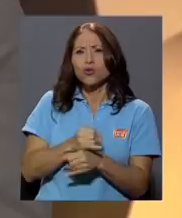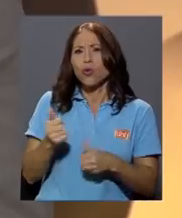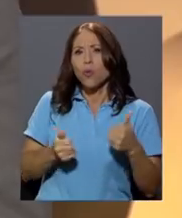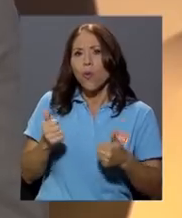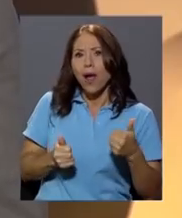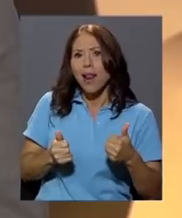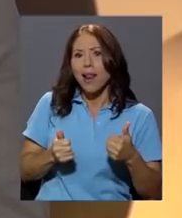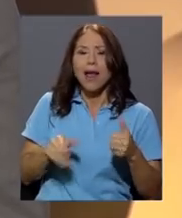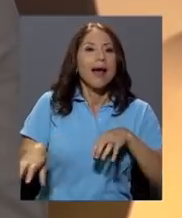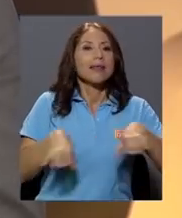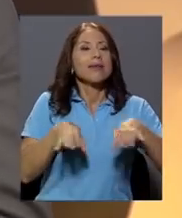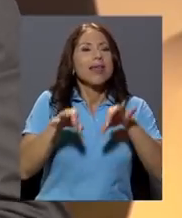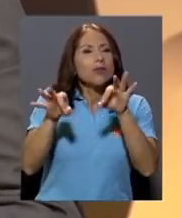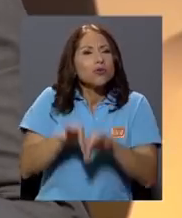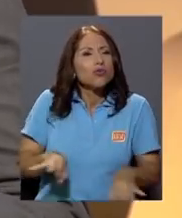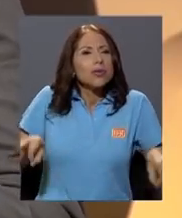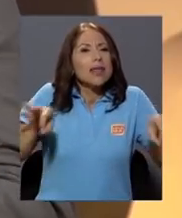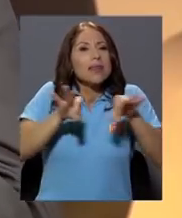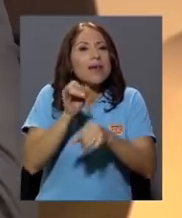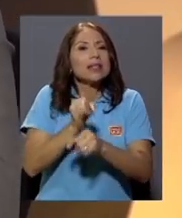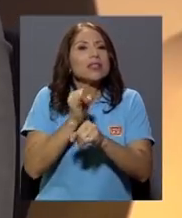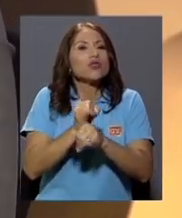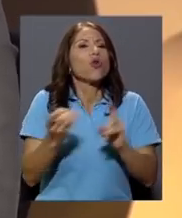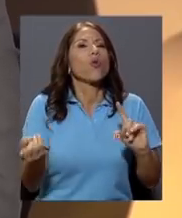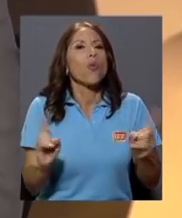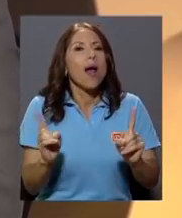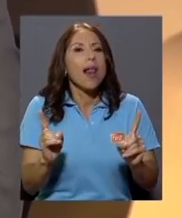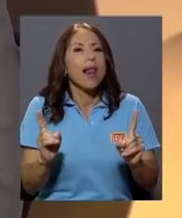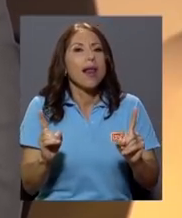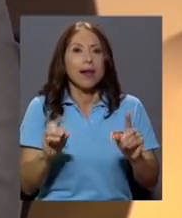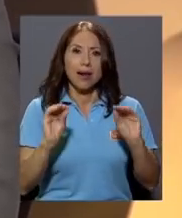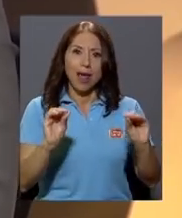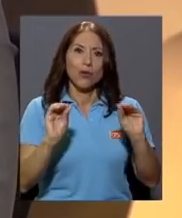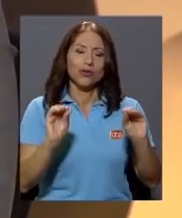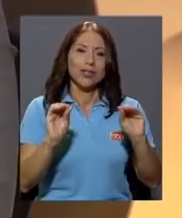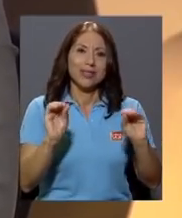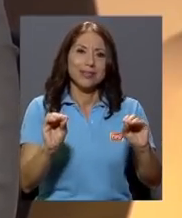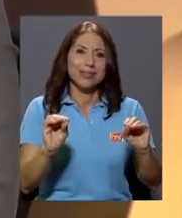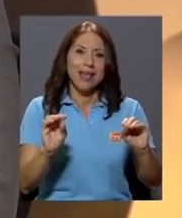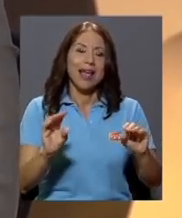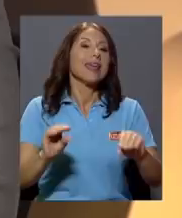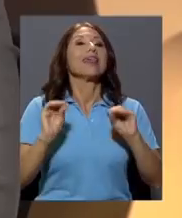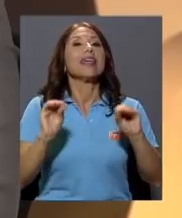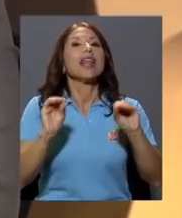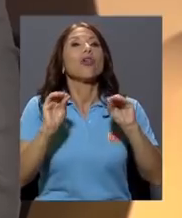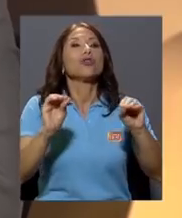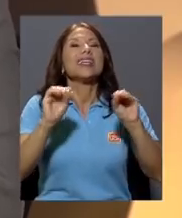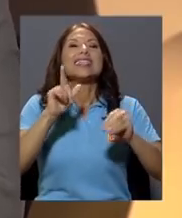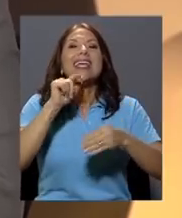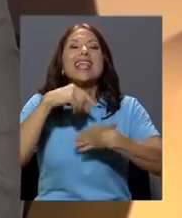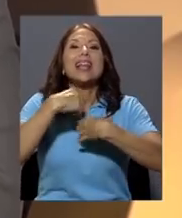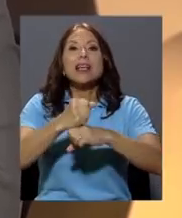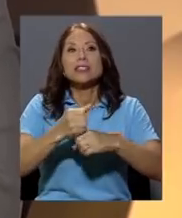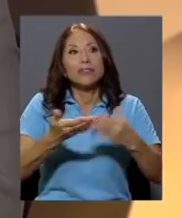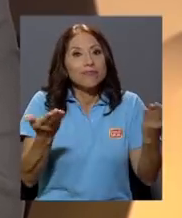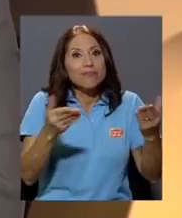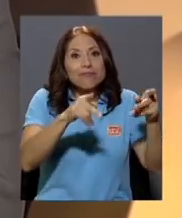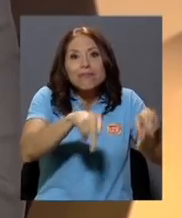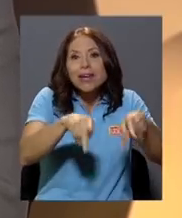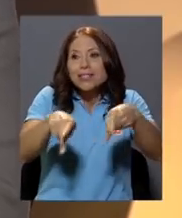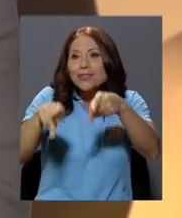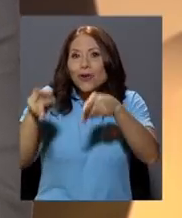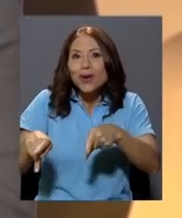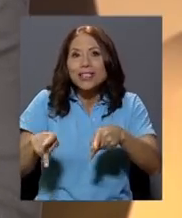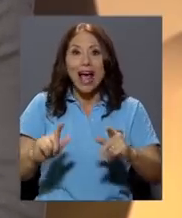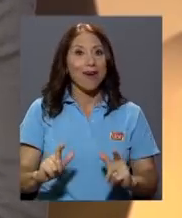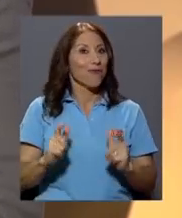sustantiva de la institución? La actividad sustantiva de la institución es la docencia, y la docencia la imparten personas.